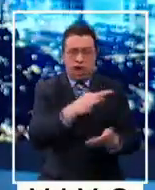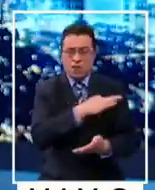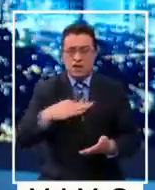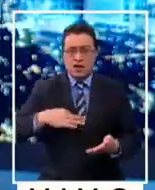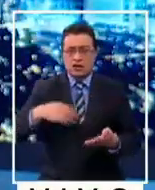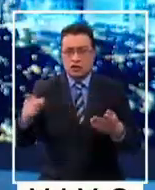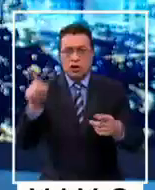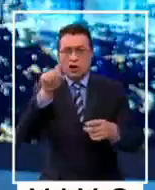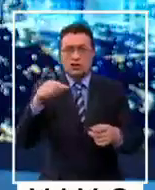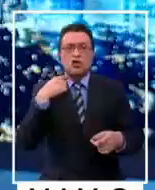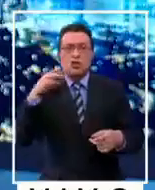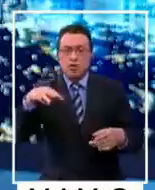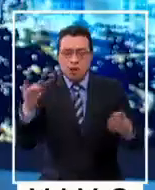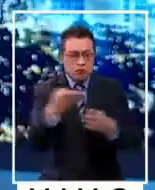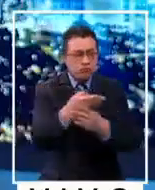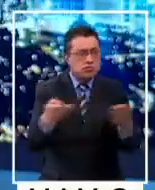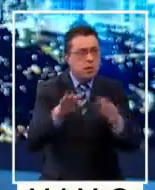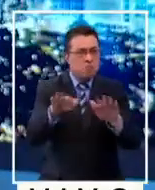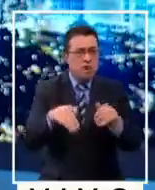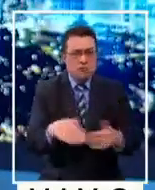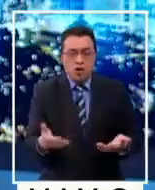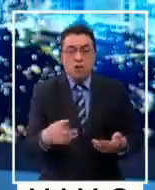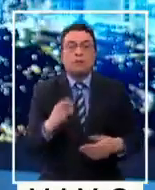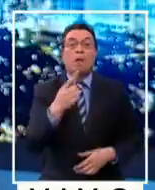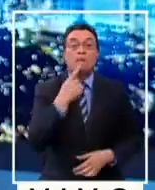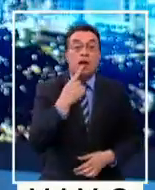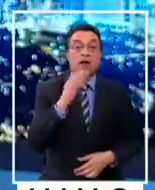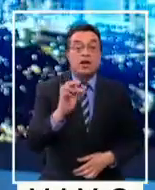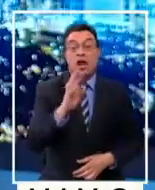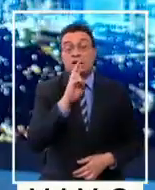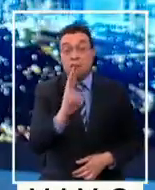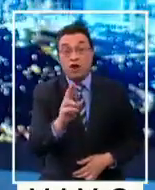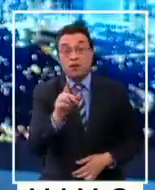tuvo con SQM? La palabra y la respuesta